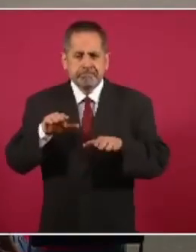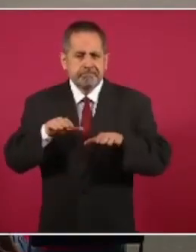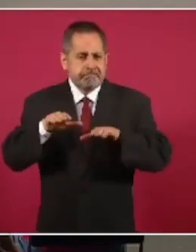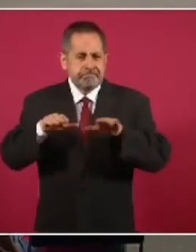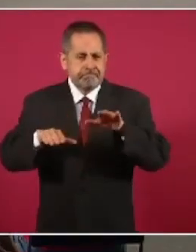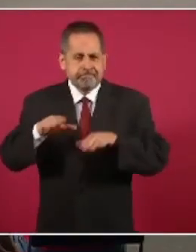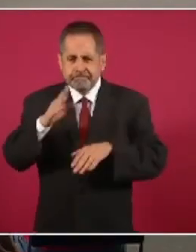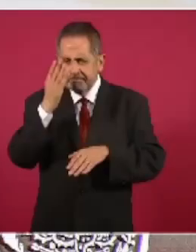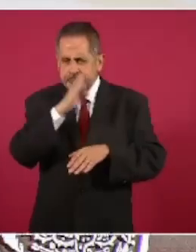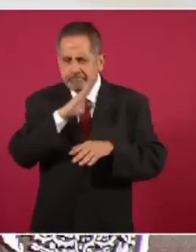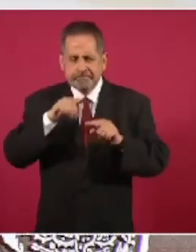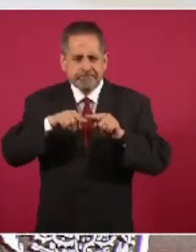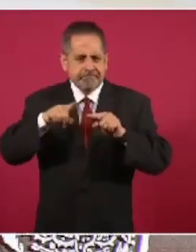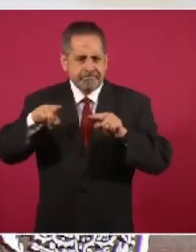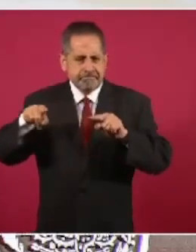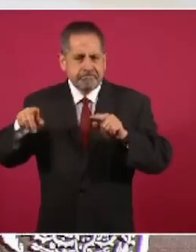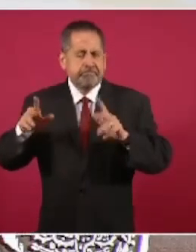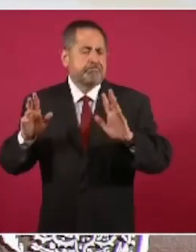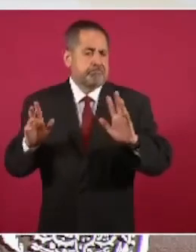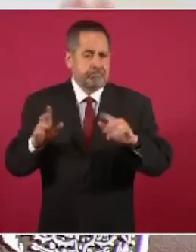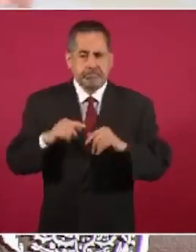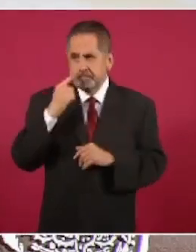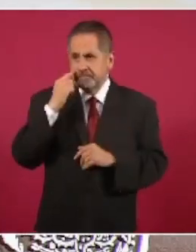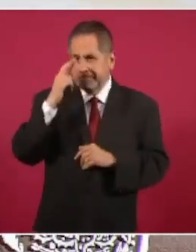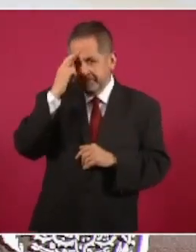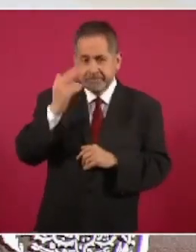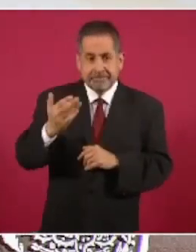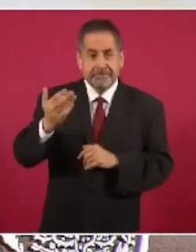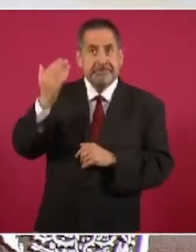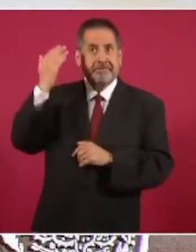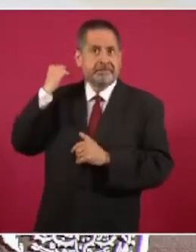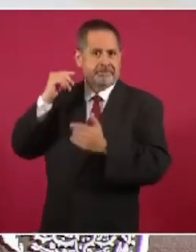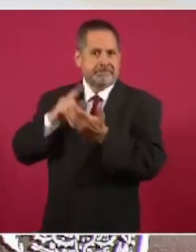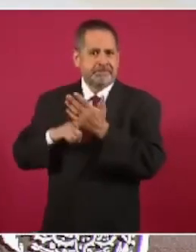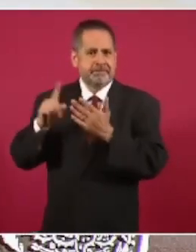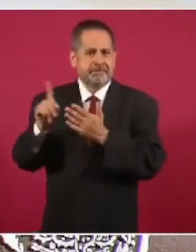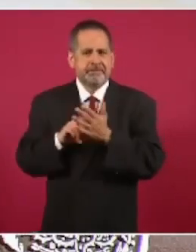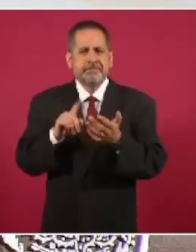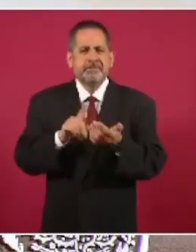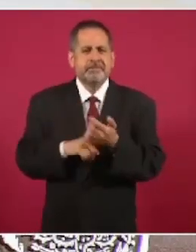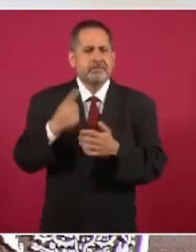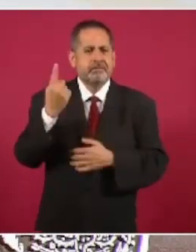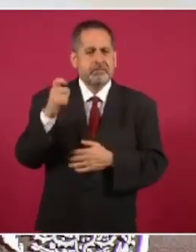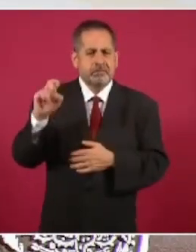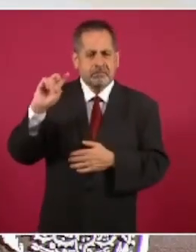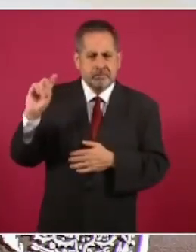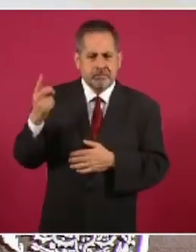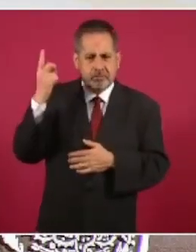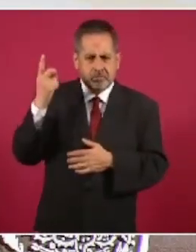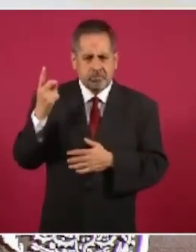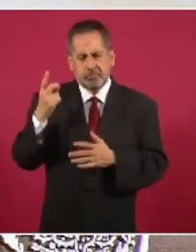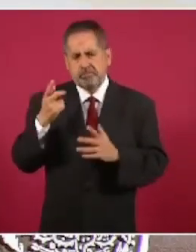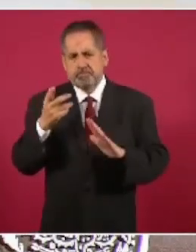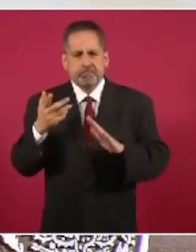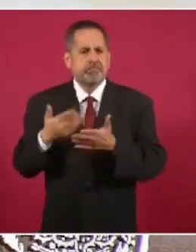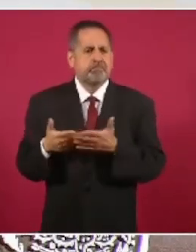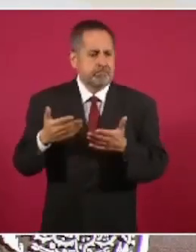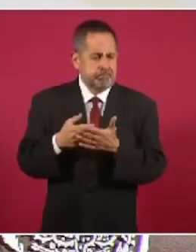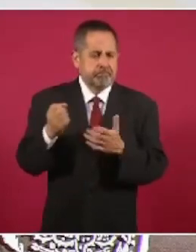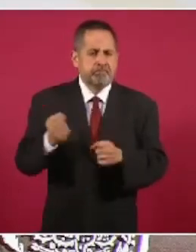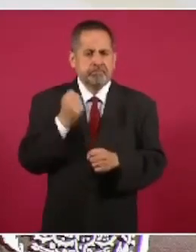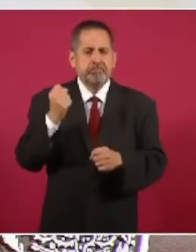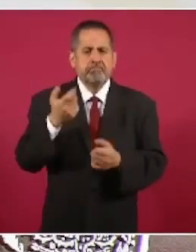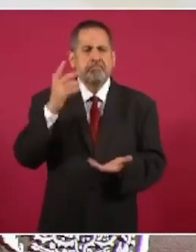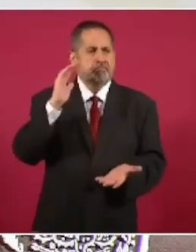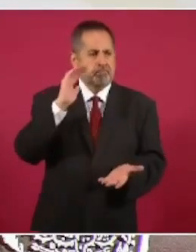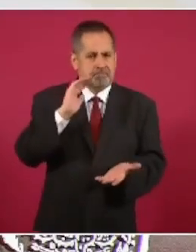pero estaremos recordando que hace unos cuantos meses andaba por arriba de los $100, ahora ya afortunadamente por abajo